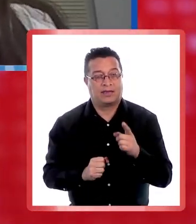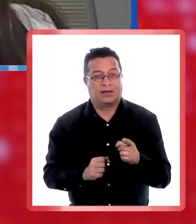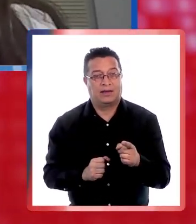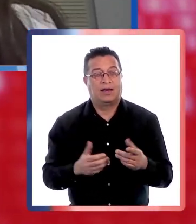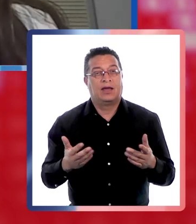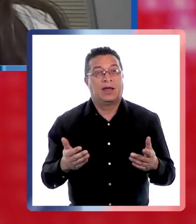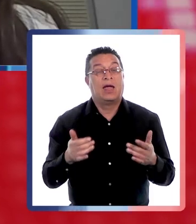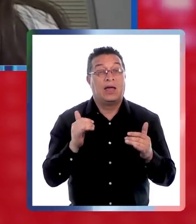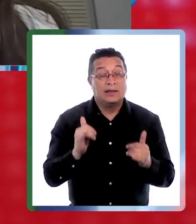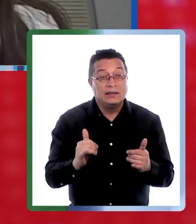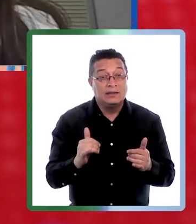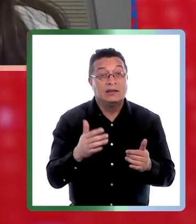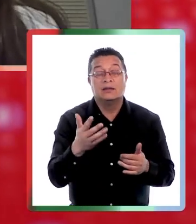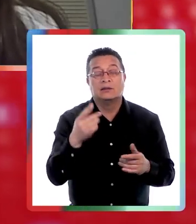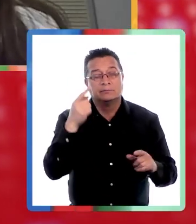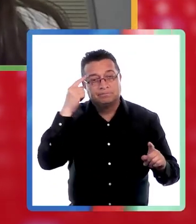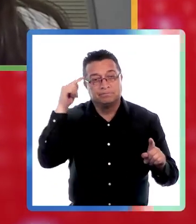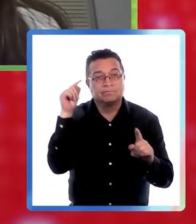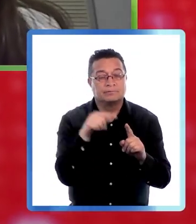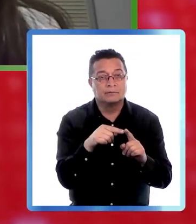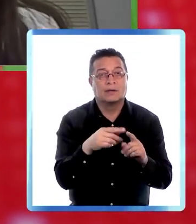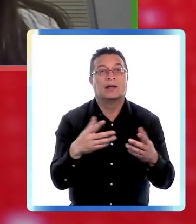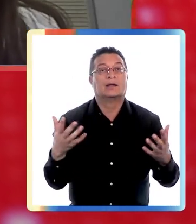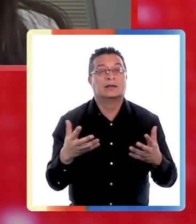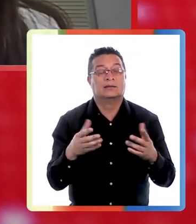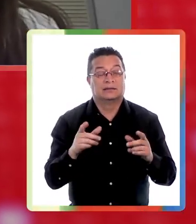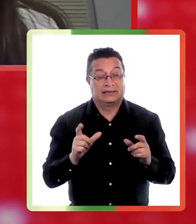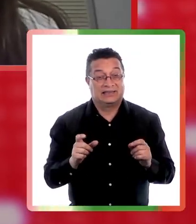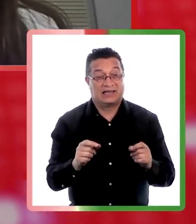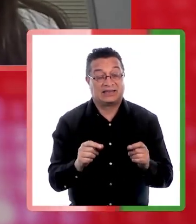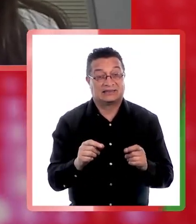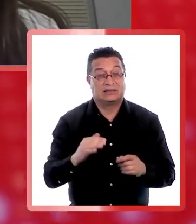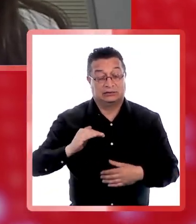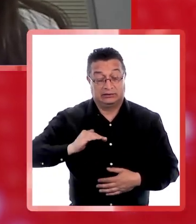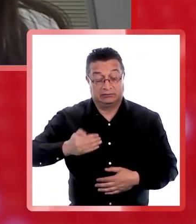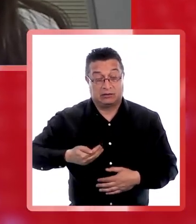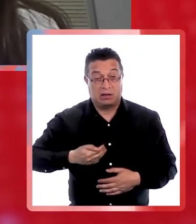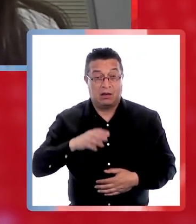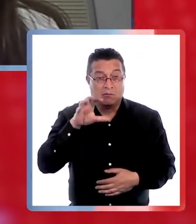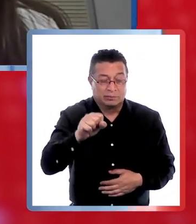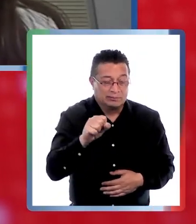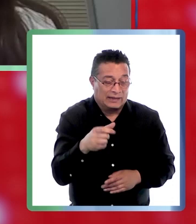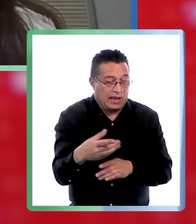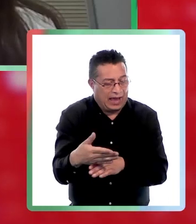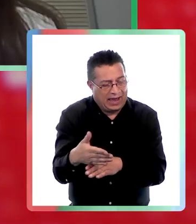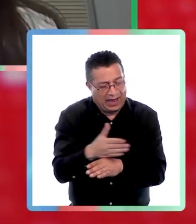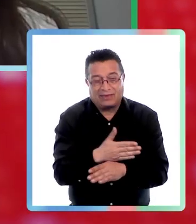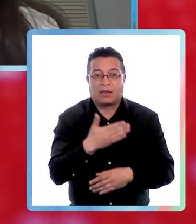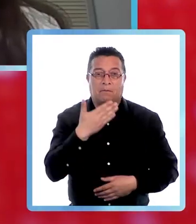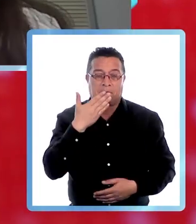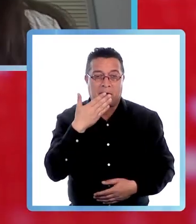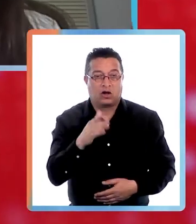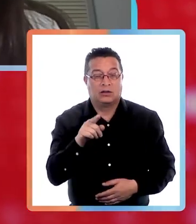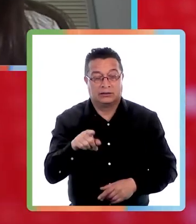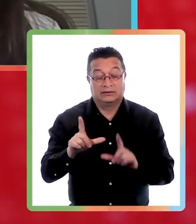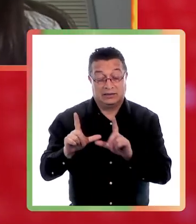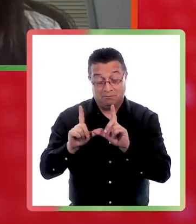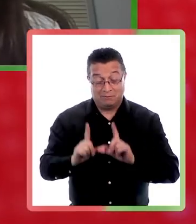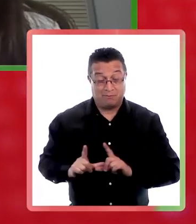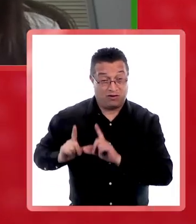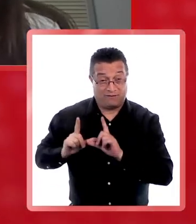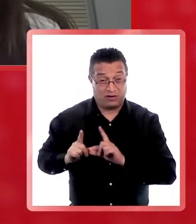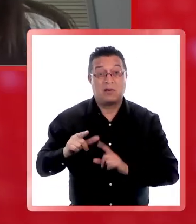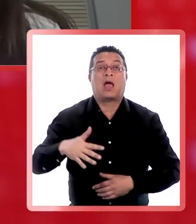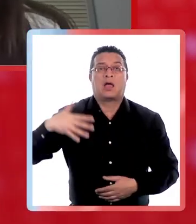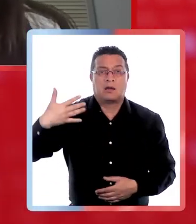Y el fin es, si uno va a hacer un cáncer de mama, pillarlo a tiempo. Y en eso la mamografía